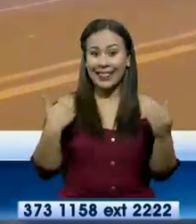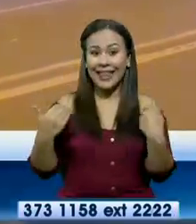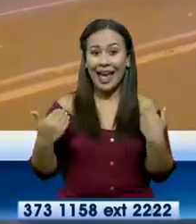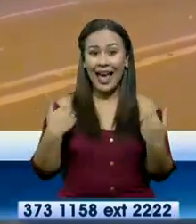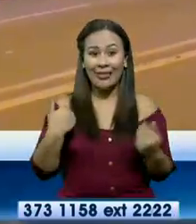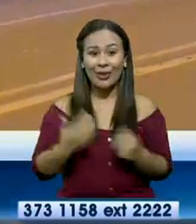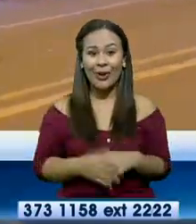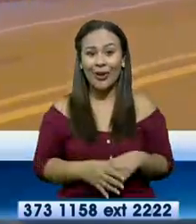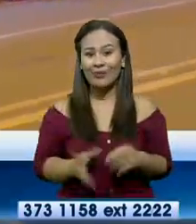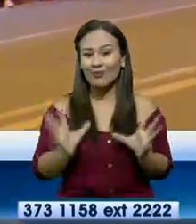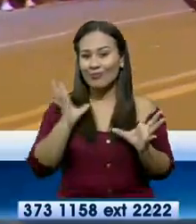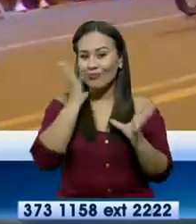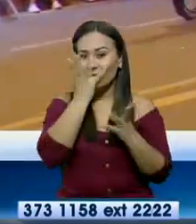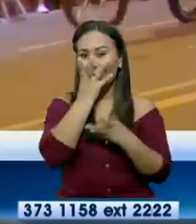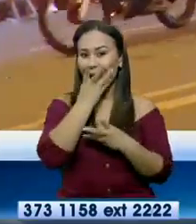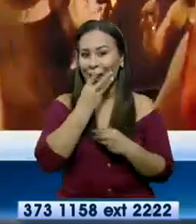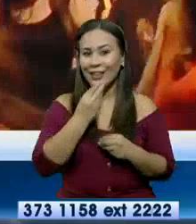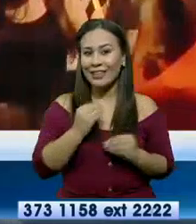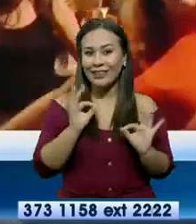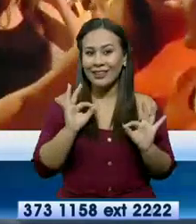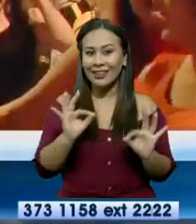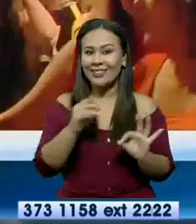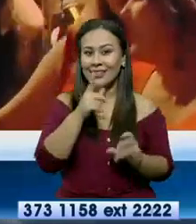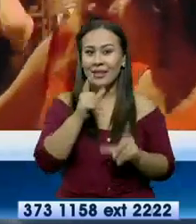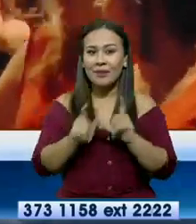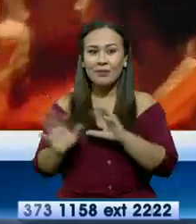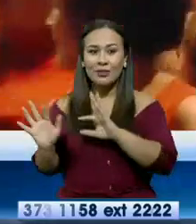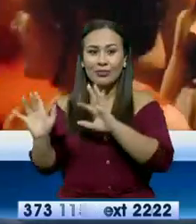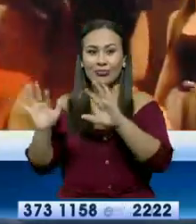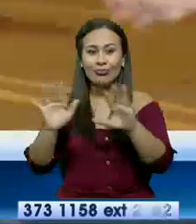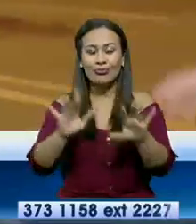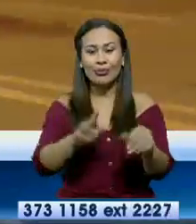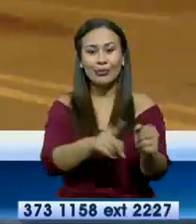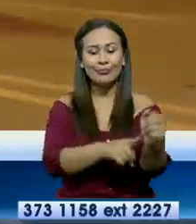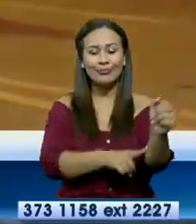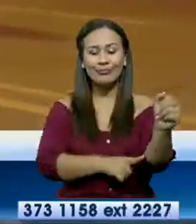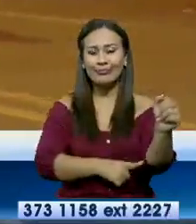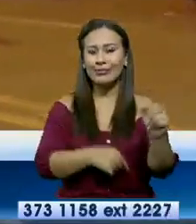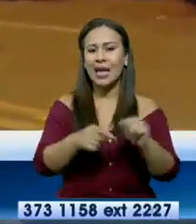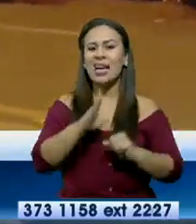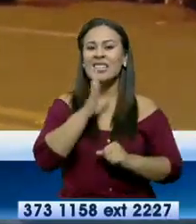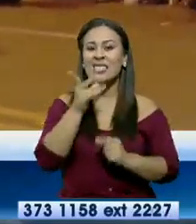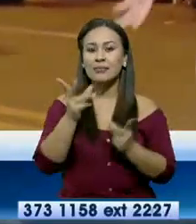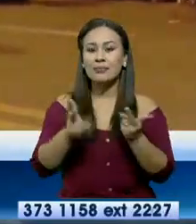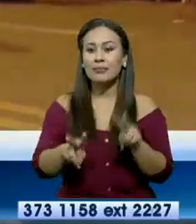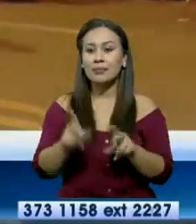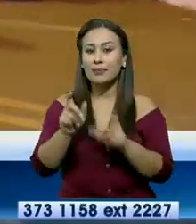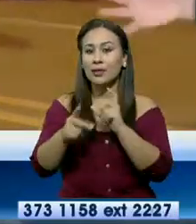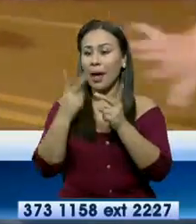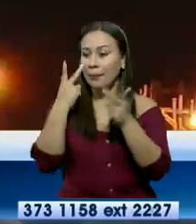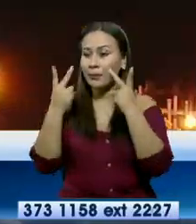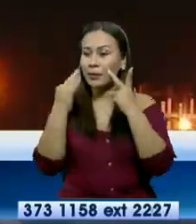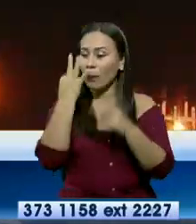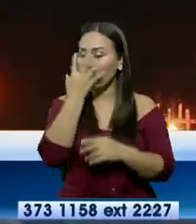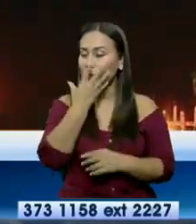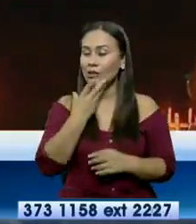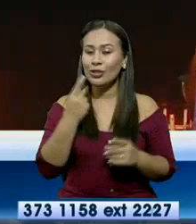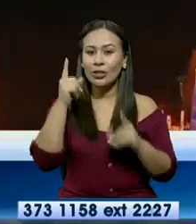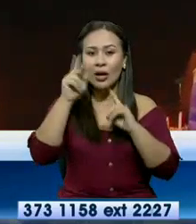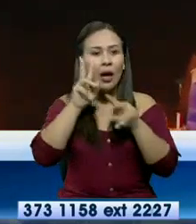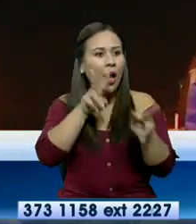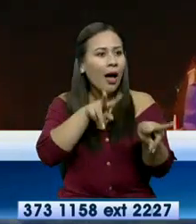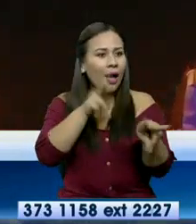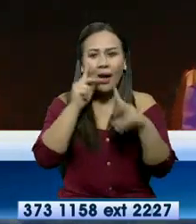espacio increíble de magia y belleza a los que viven en esta ciudad de tradiciones lindas y a quienes la visitan, que se maravillan con las espectaculares